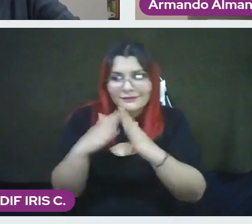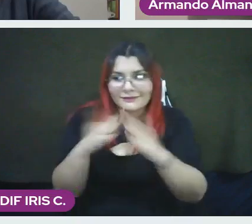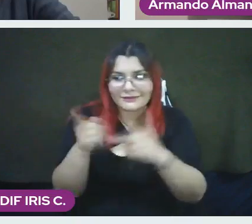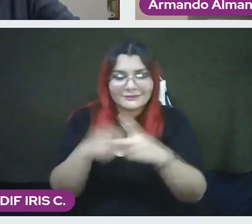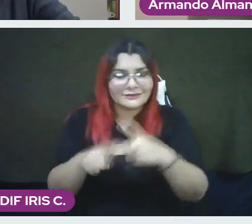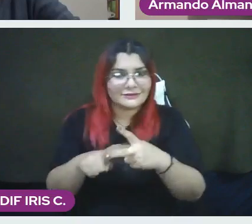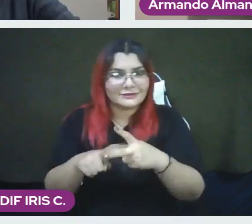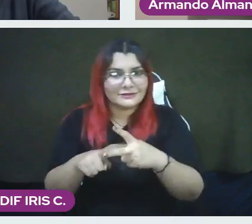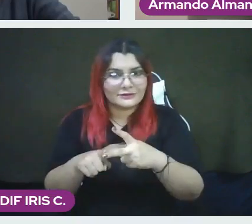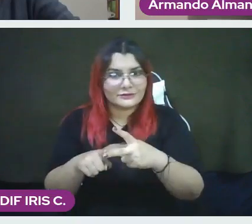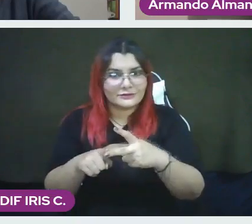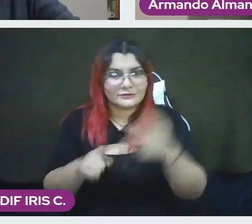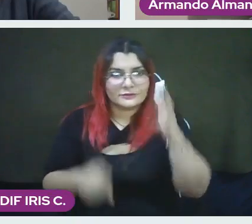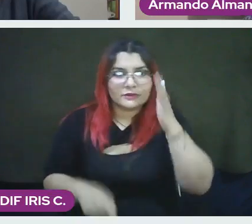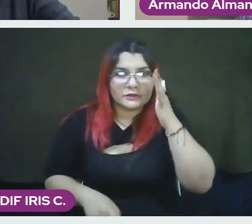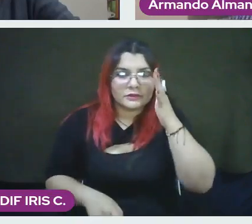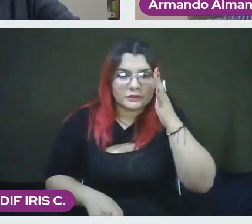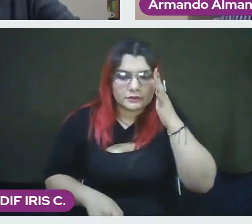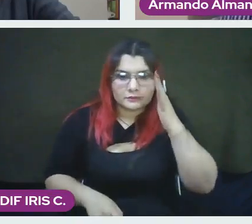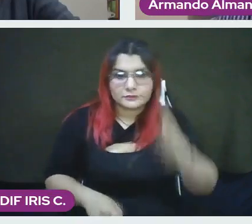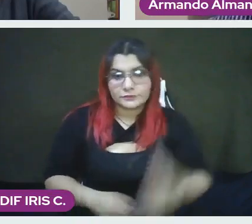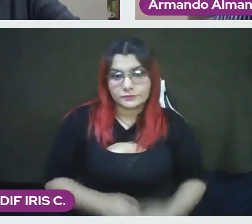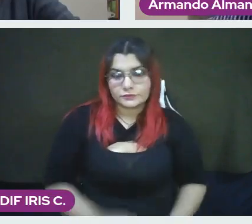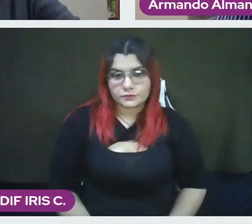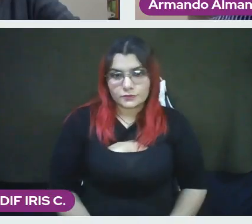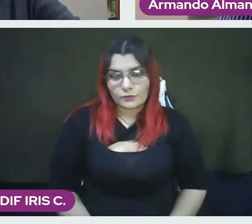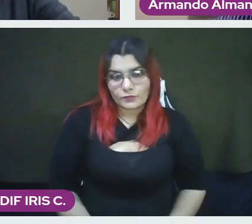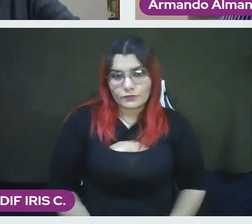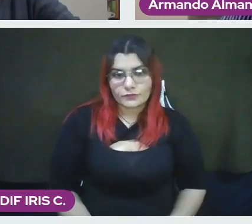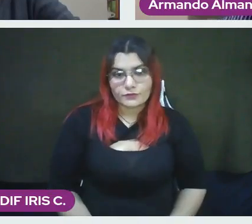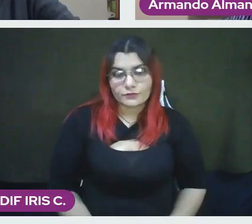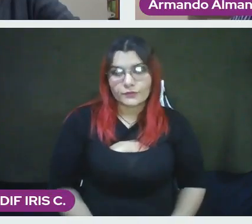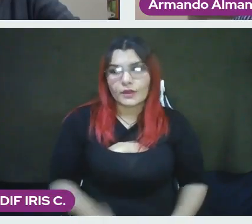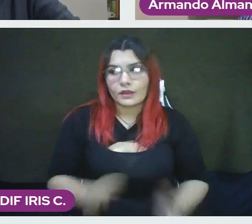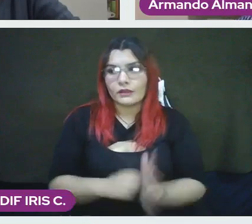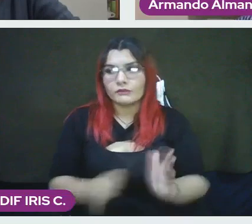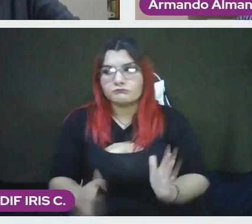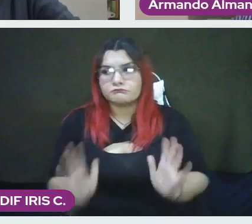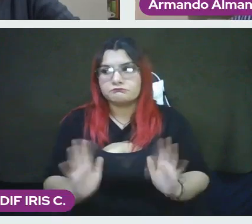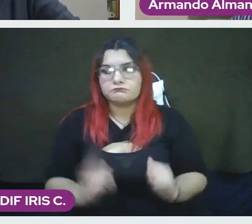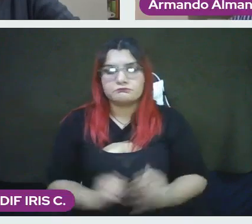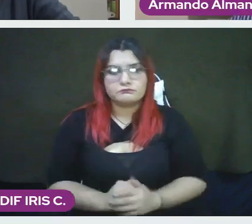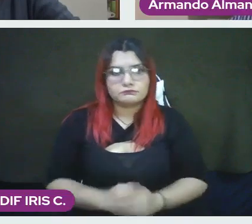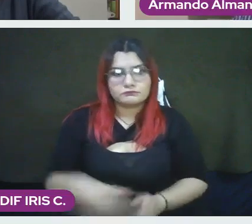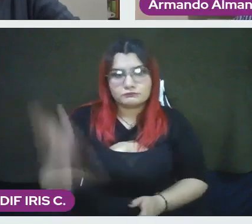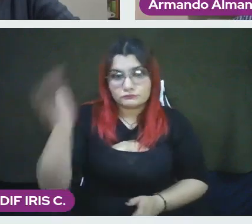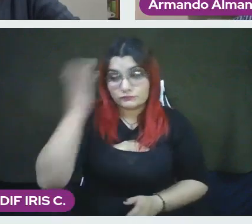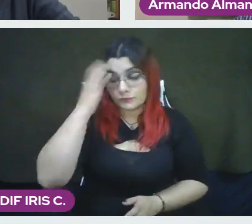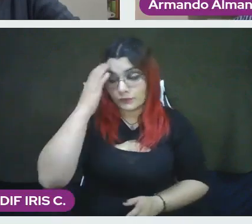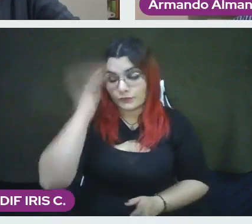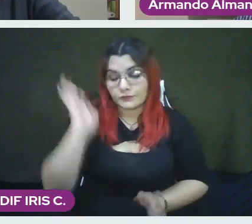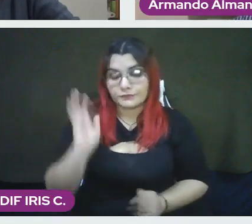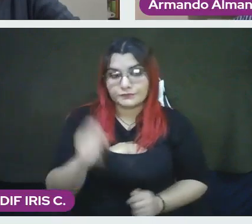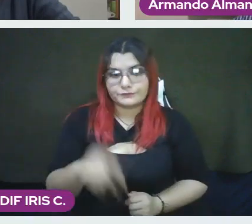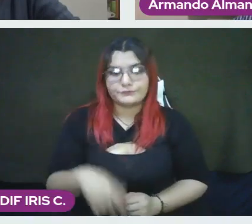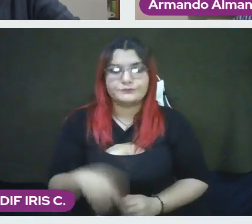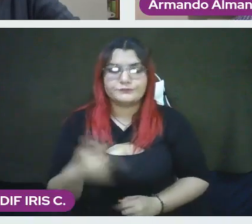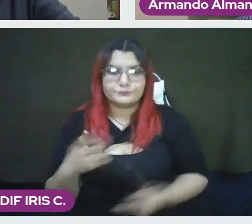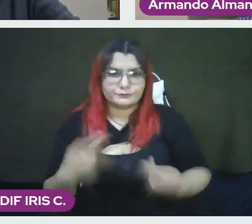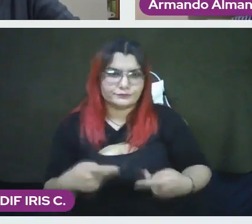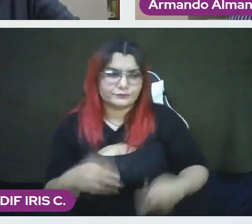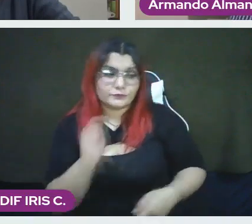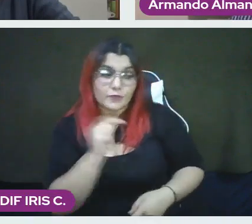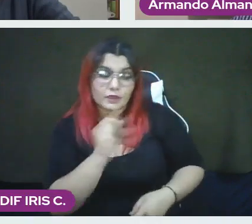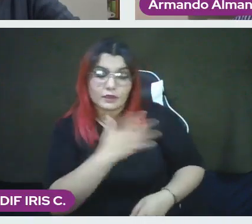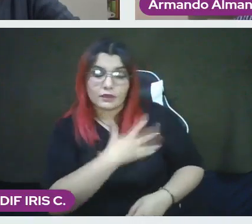esto, ¿no? O sea, conozco a alguien que tiene un hijo pequeño, ¿no?, y que se